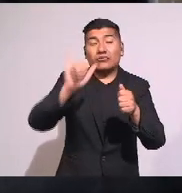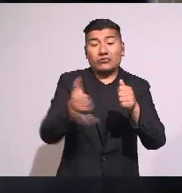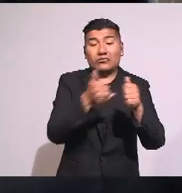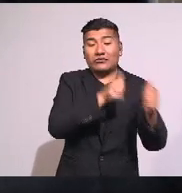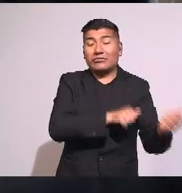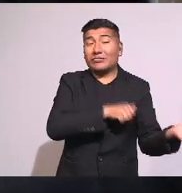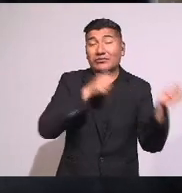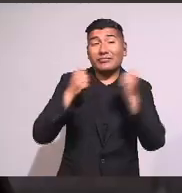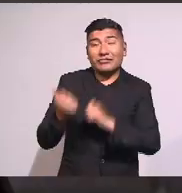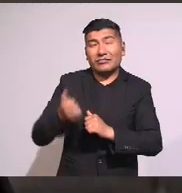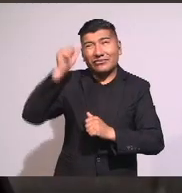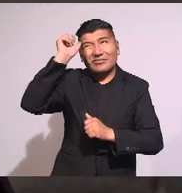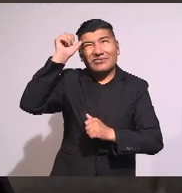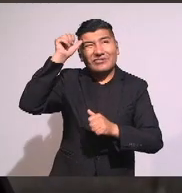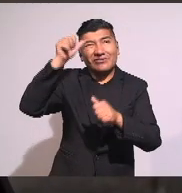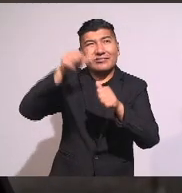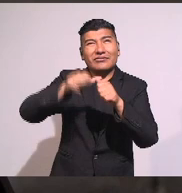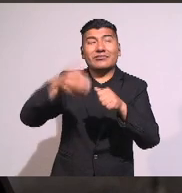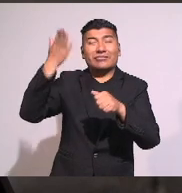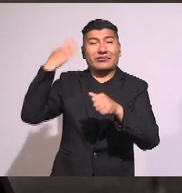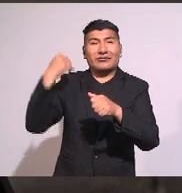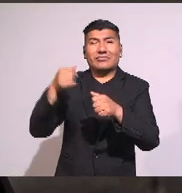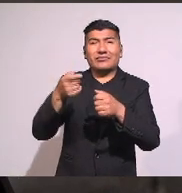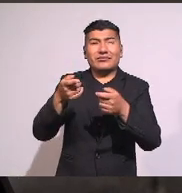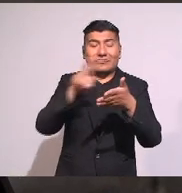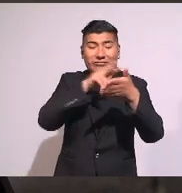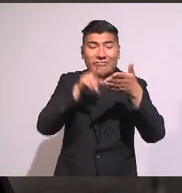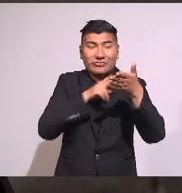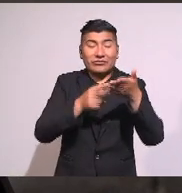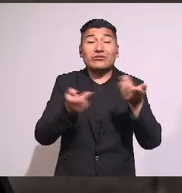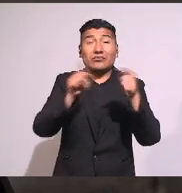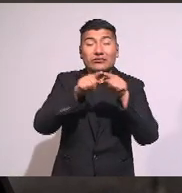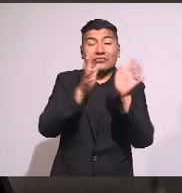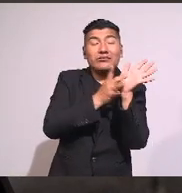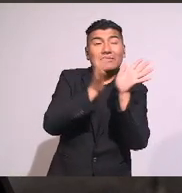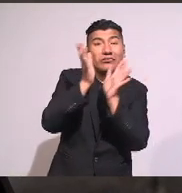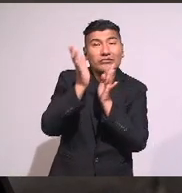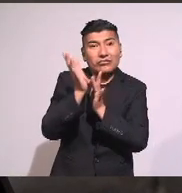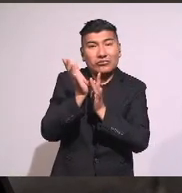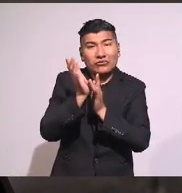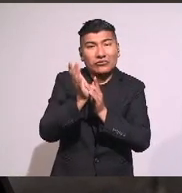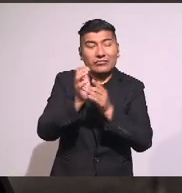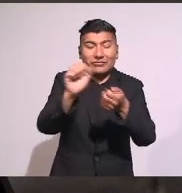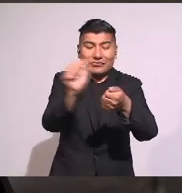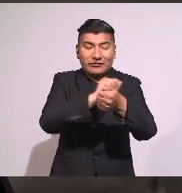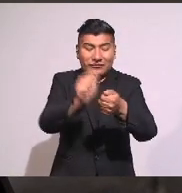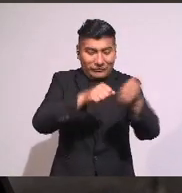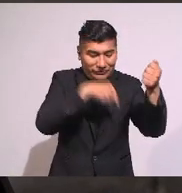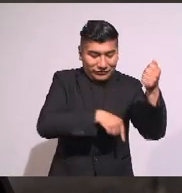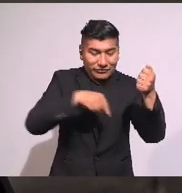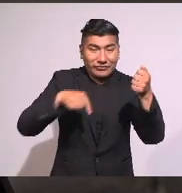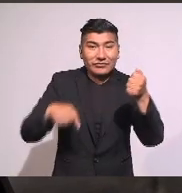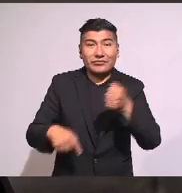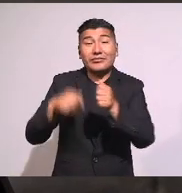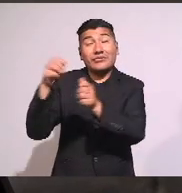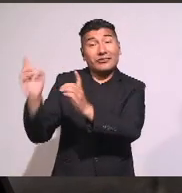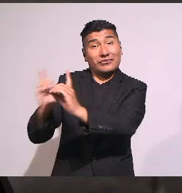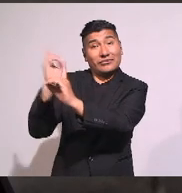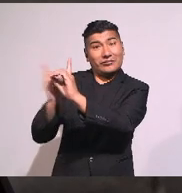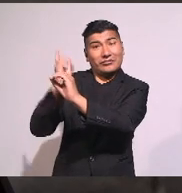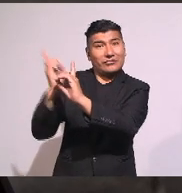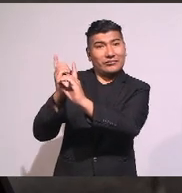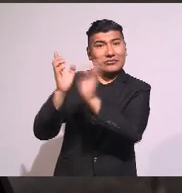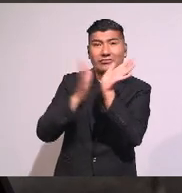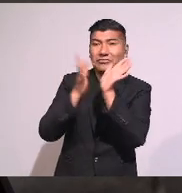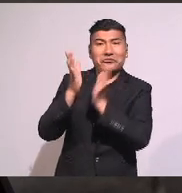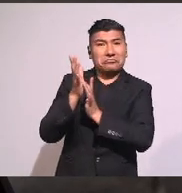Podemos traer a la memoria el pasaje cuando Jesús lava los pies a sus discípulos. Jesús no tiene